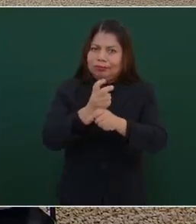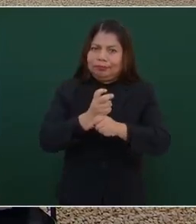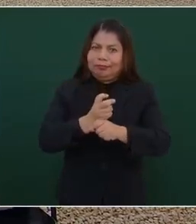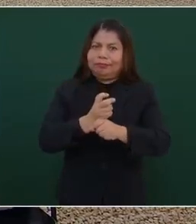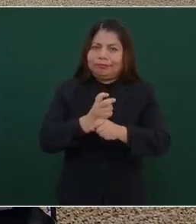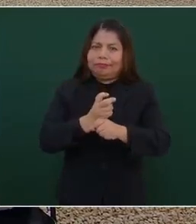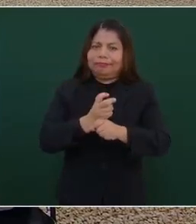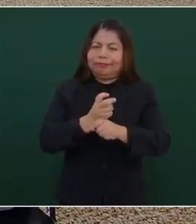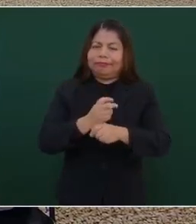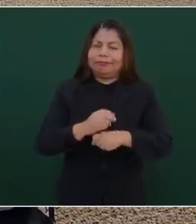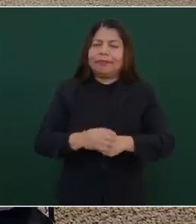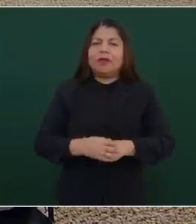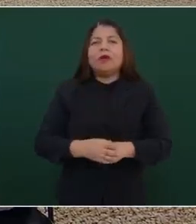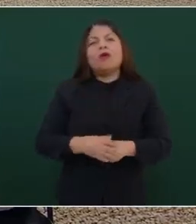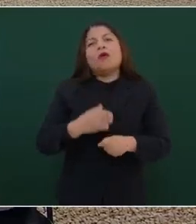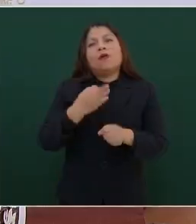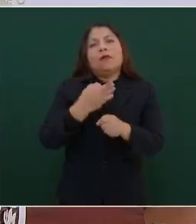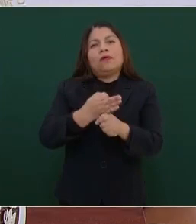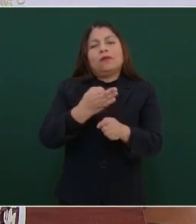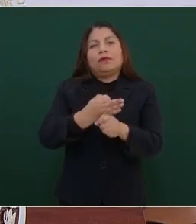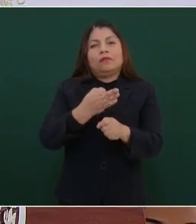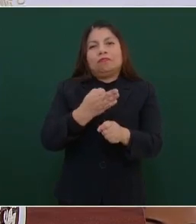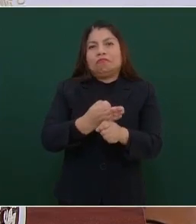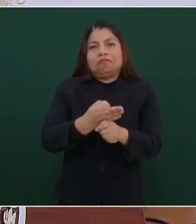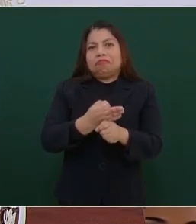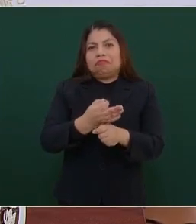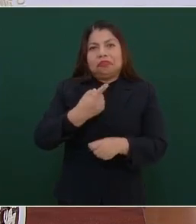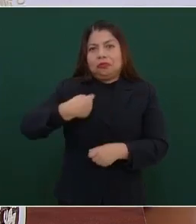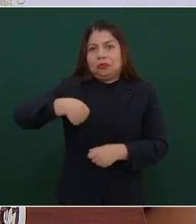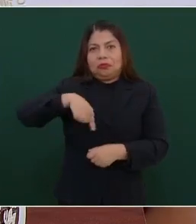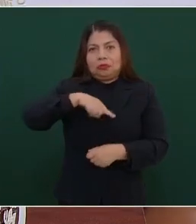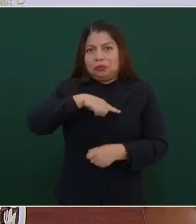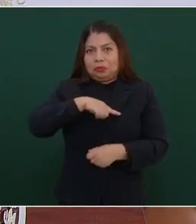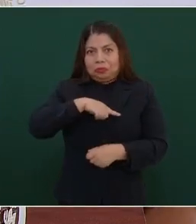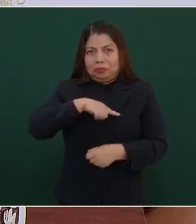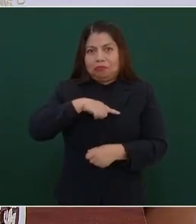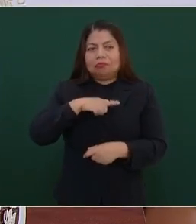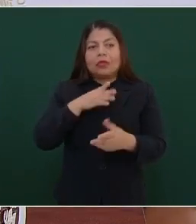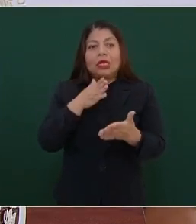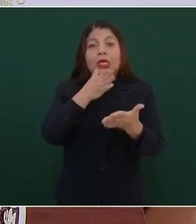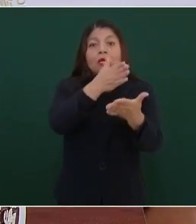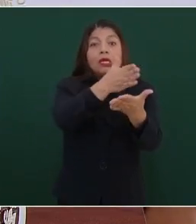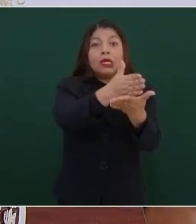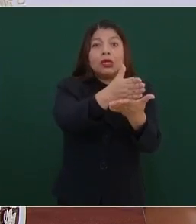es un vagón, pues, realmente un viaje de trabajo.